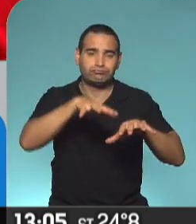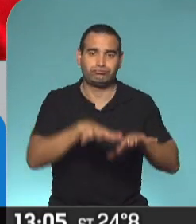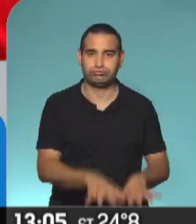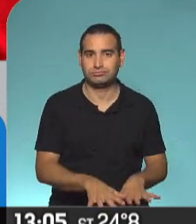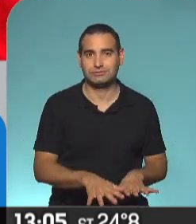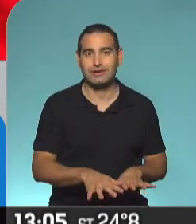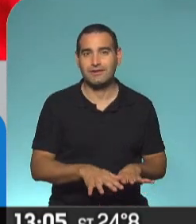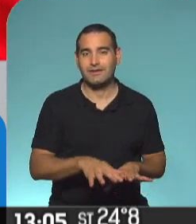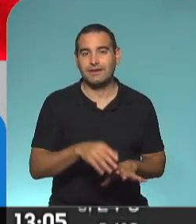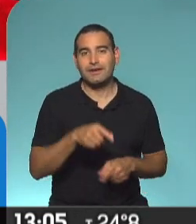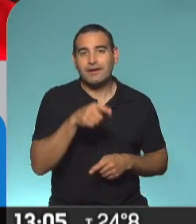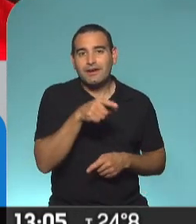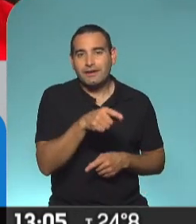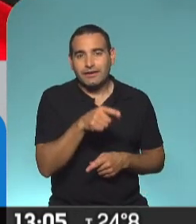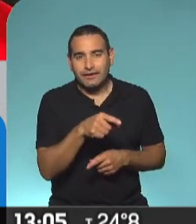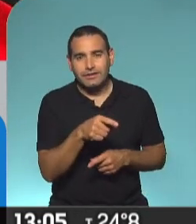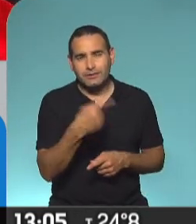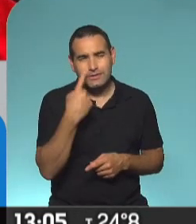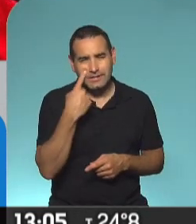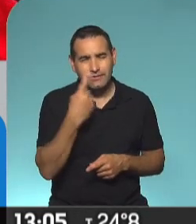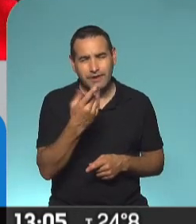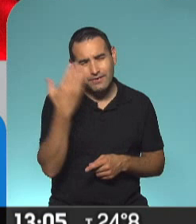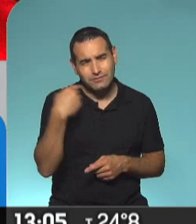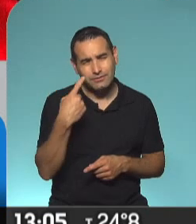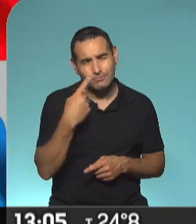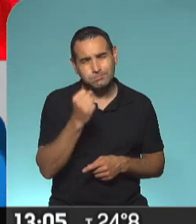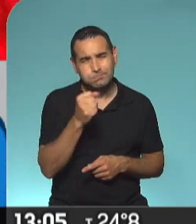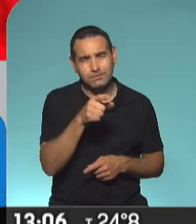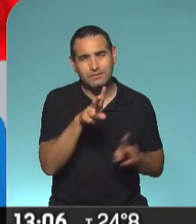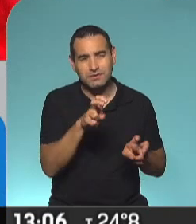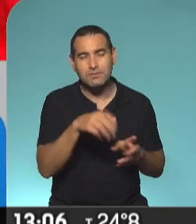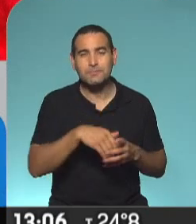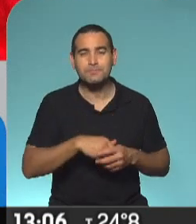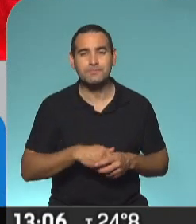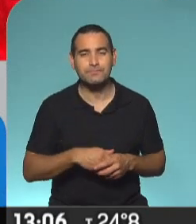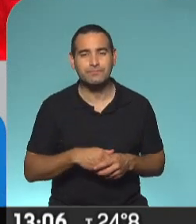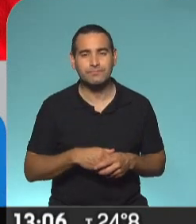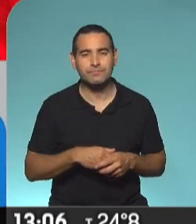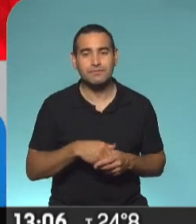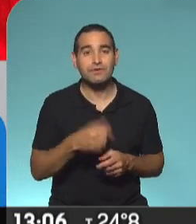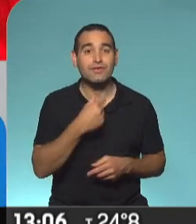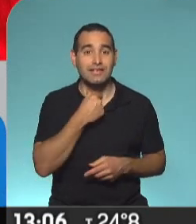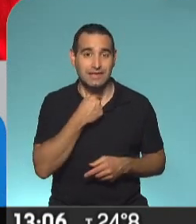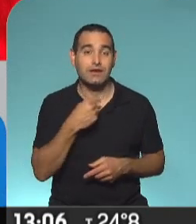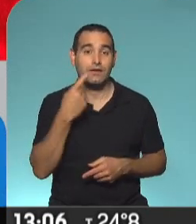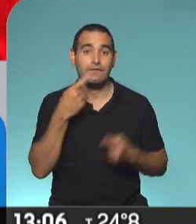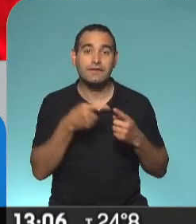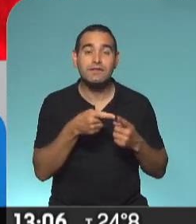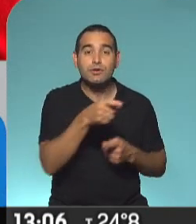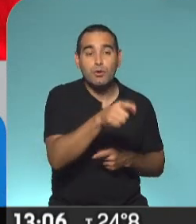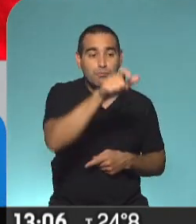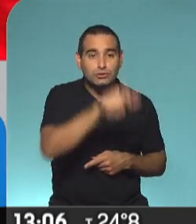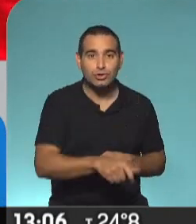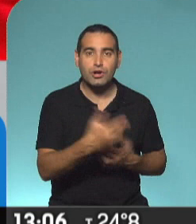Es la famosa tormenta de citoquinas que han escuchado hablar seguramente. Y entonces lo que uno intenta es suprimir eso para que el paciente